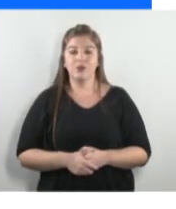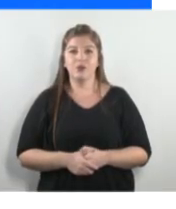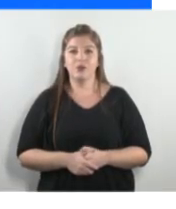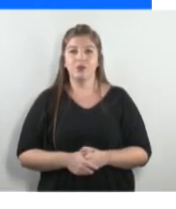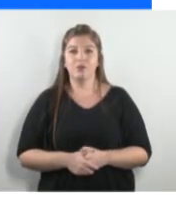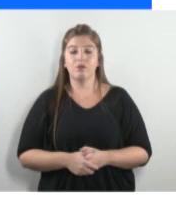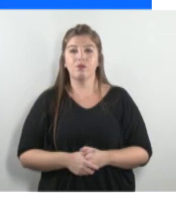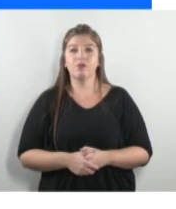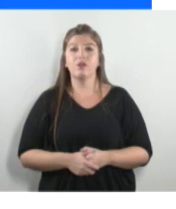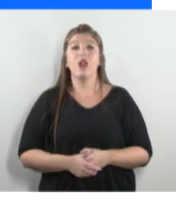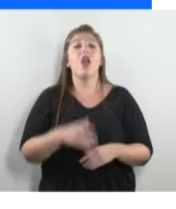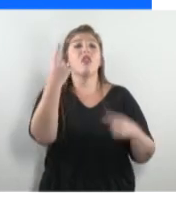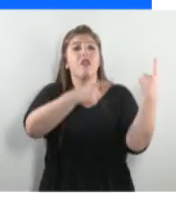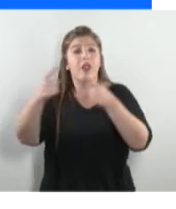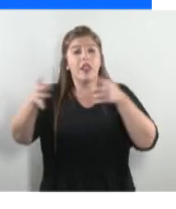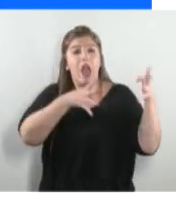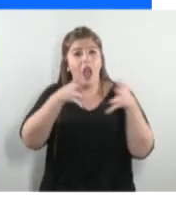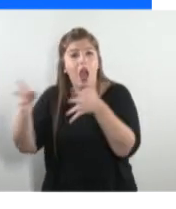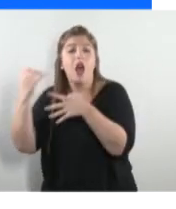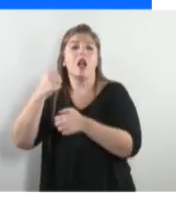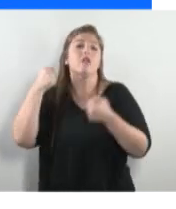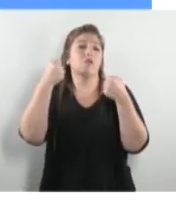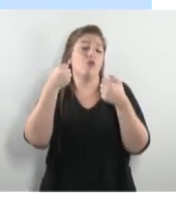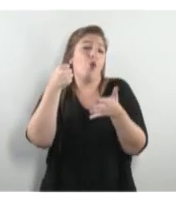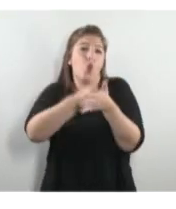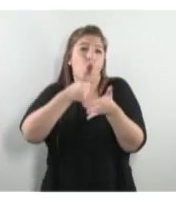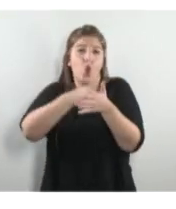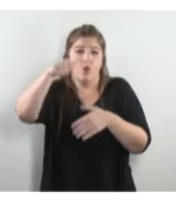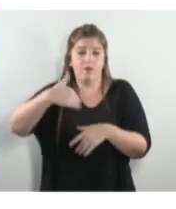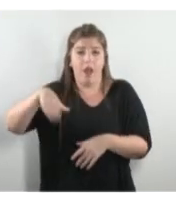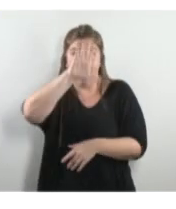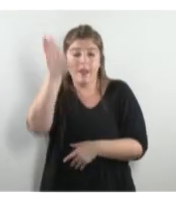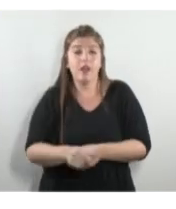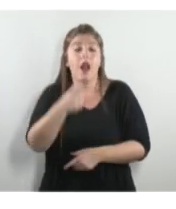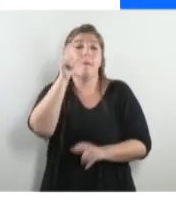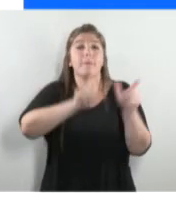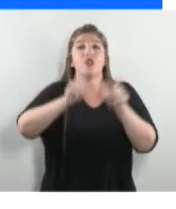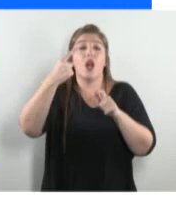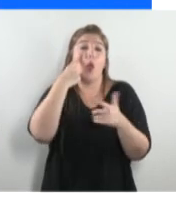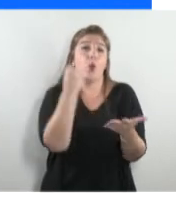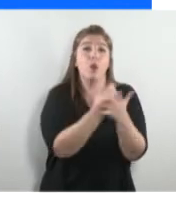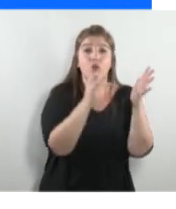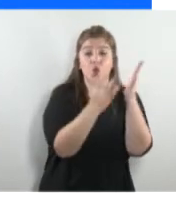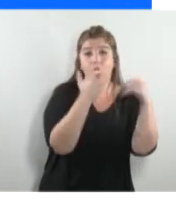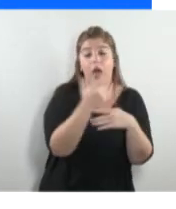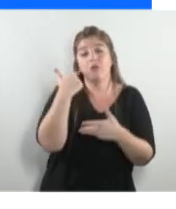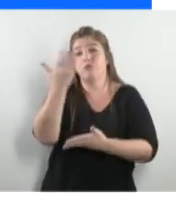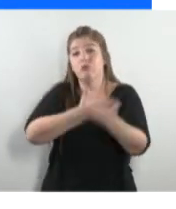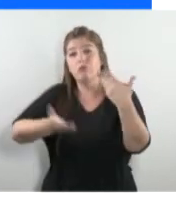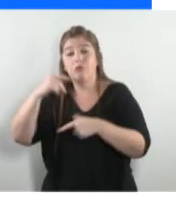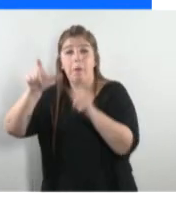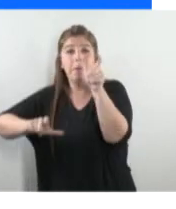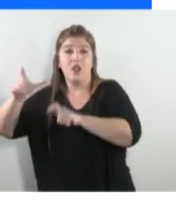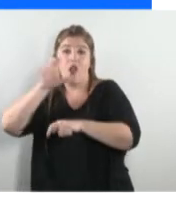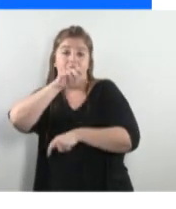Durante las diferentes guerras y luchas civiles que se dieron en la Argentina, los hombres de ciudad convivieron con los hombres de campo y se identificaron con